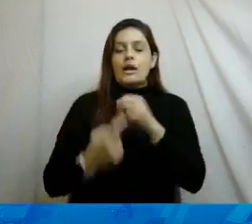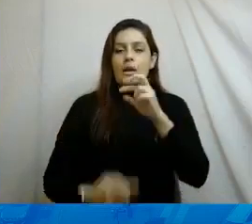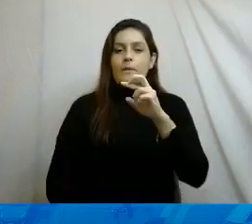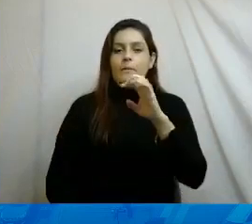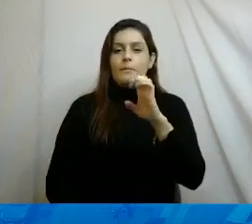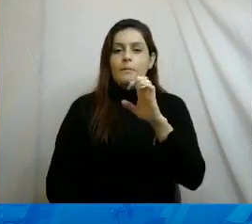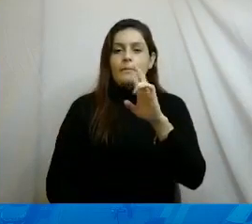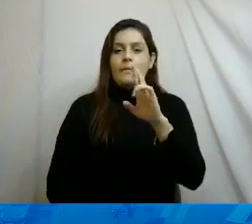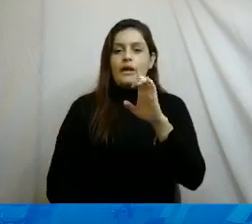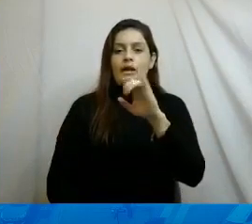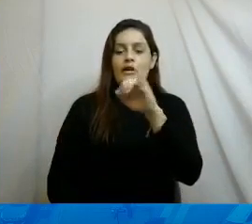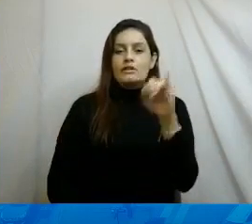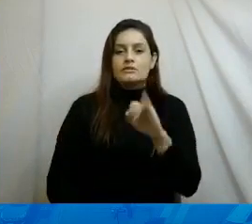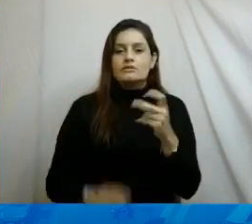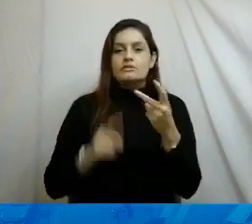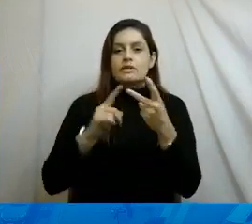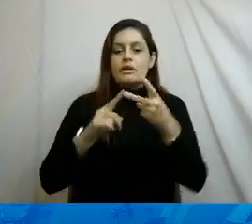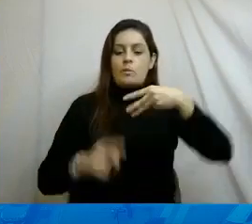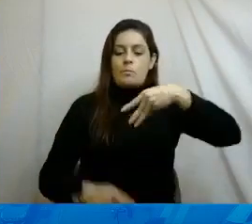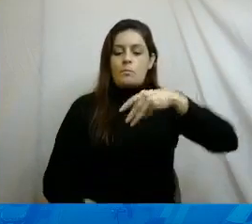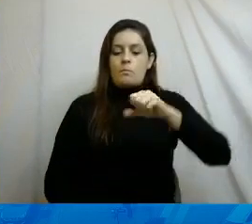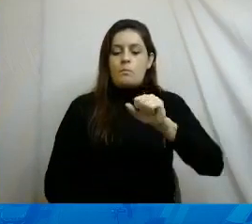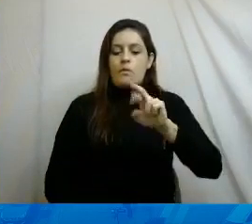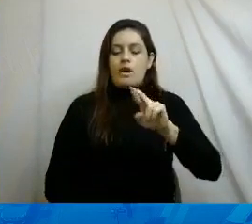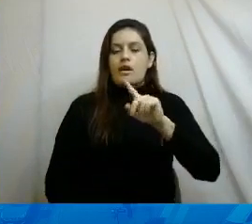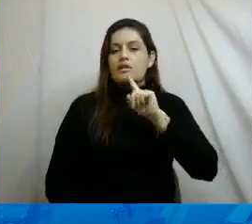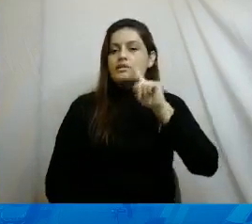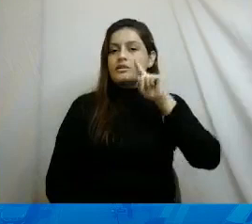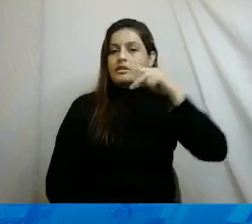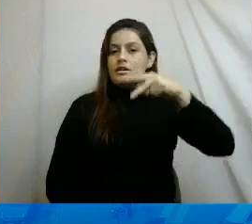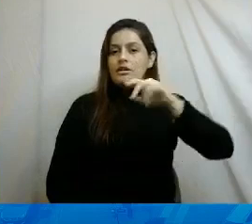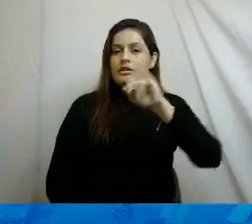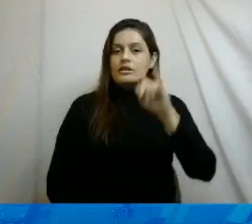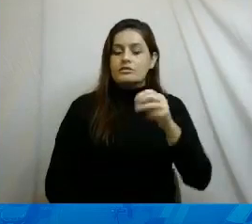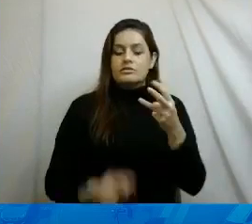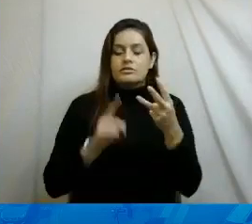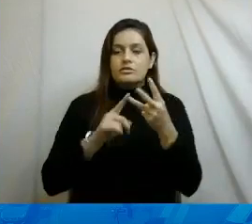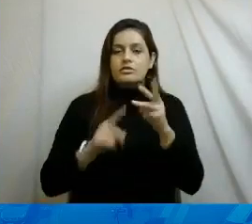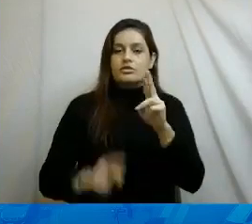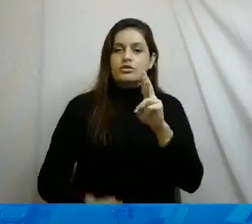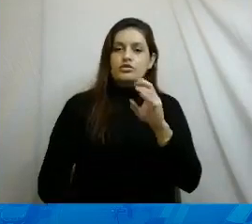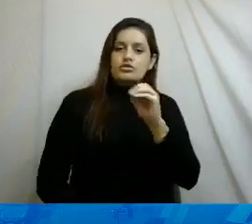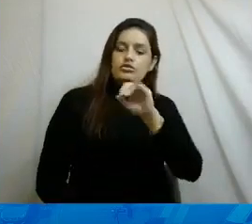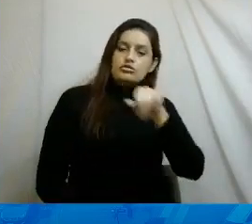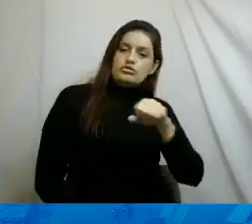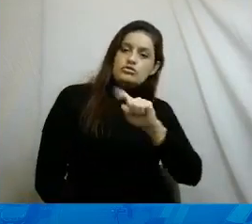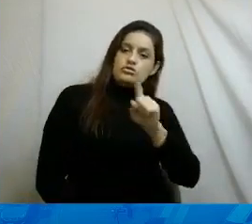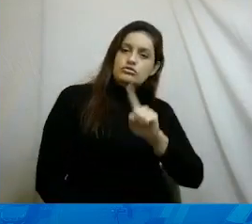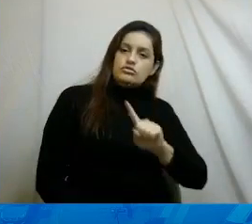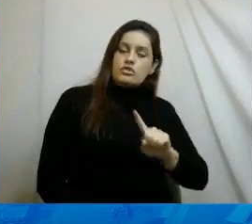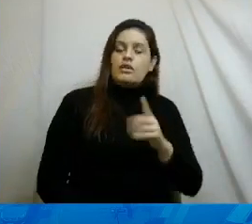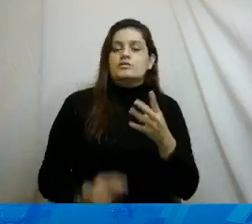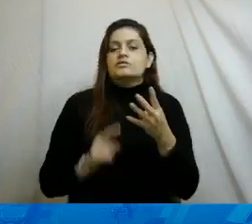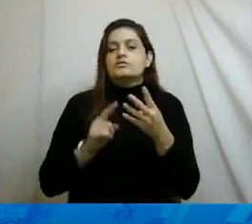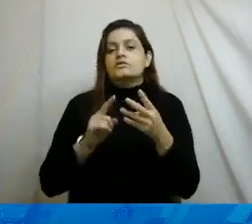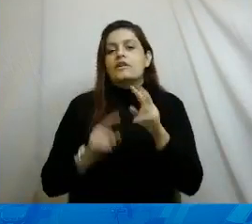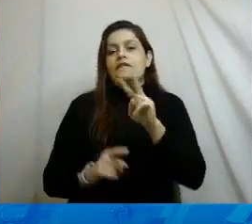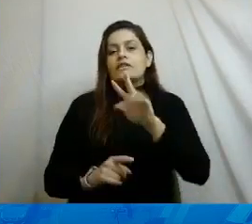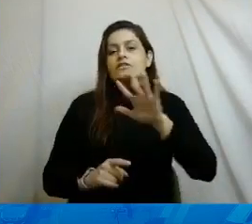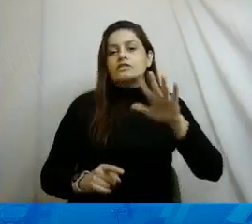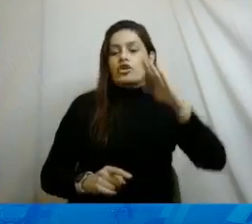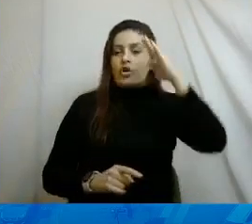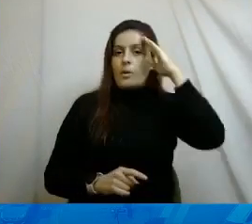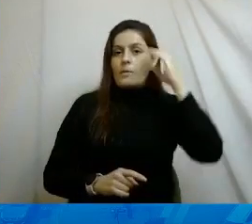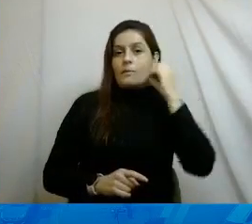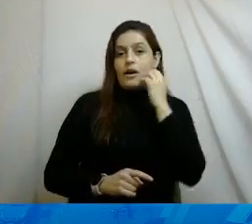concejal Martínez, concejal Rojas, fueron todos los concejales convocados, esto fue el 25 de mayo, con la Dirección de Educación de la Corporación. Por